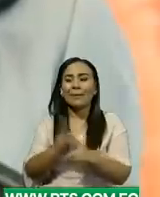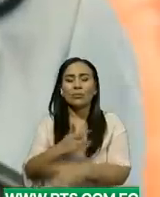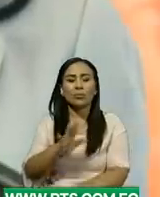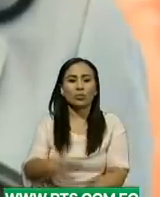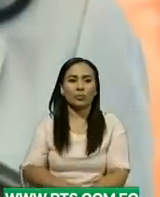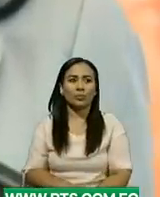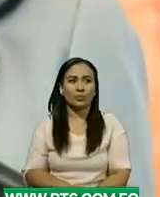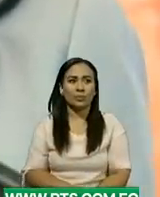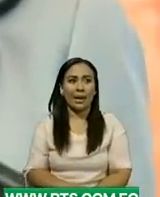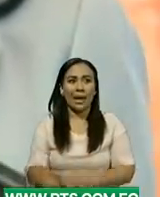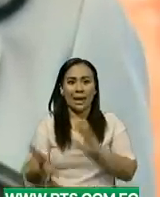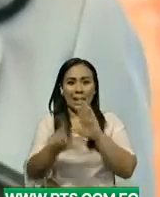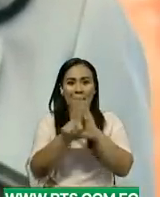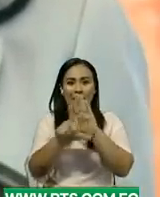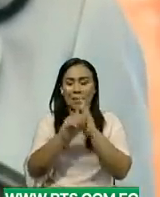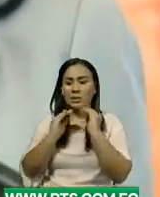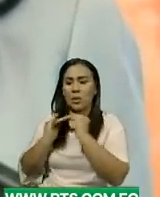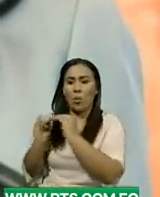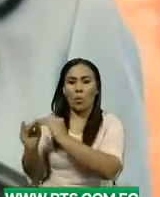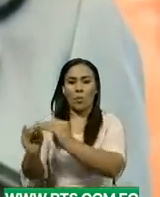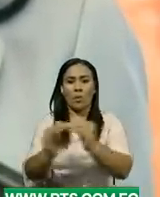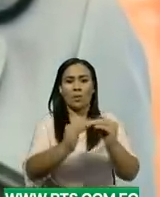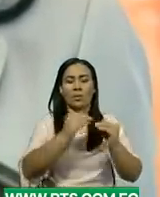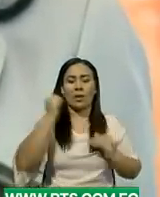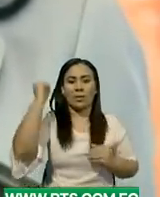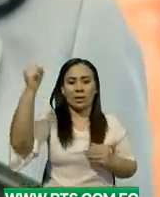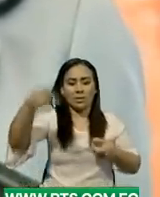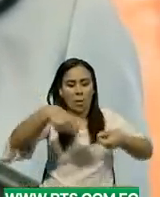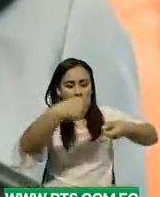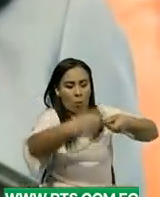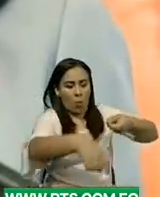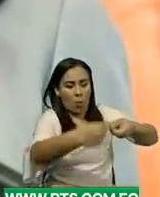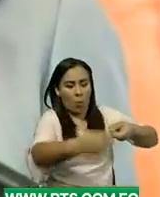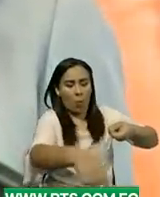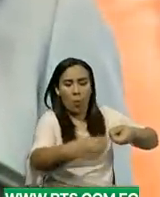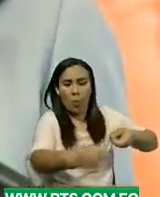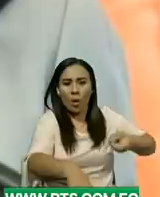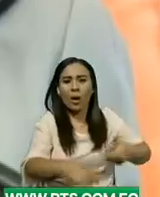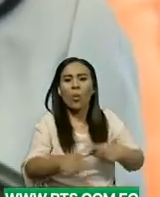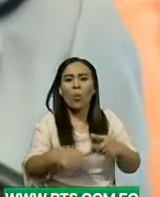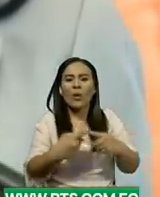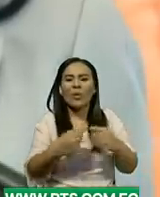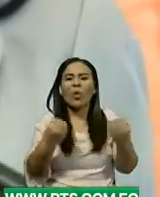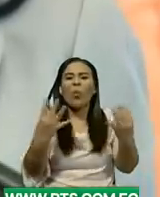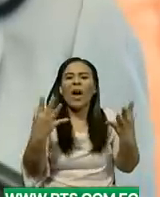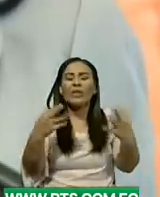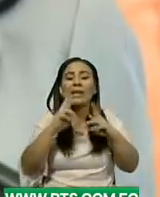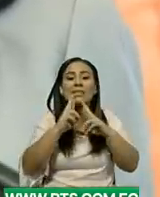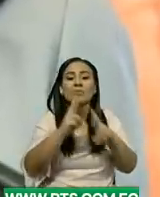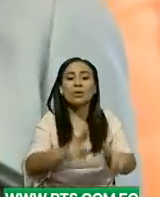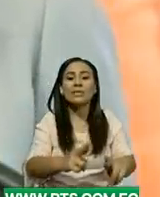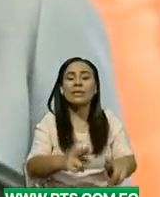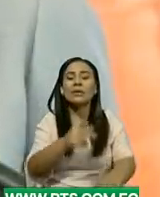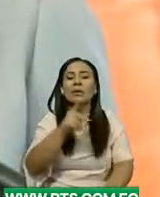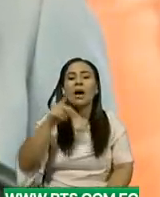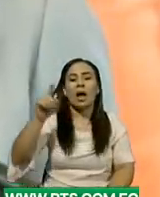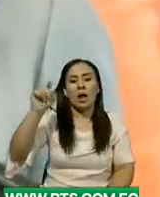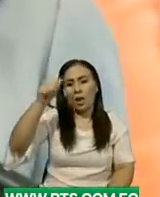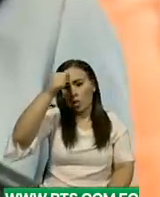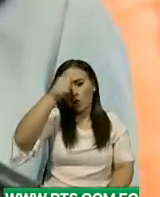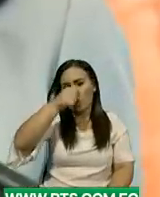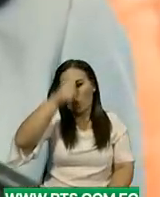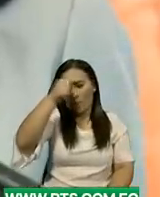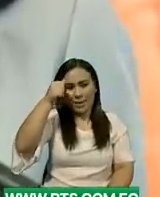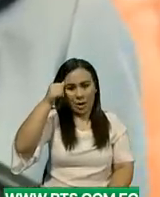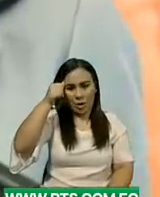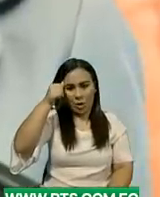Como establece el Código de la Democracia, el escrutinio de los votos recibidos en estos centros lo realizará la Junta Provincial